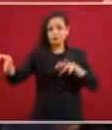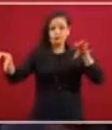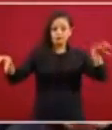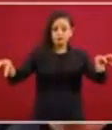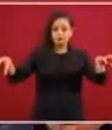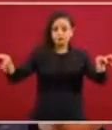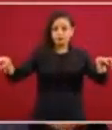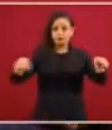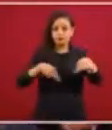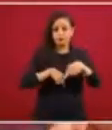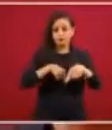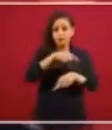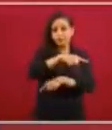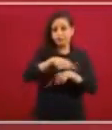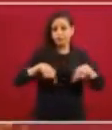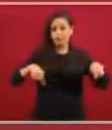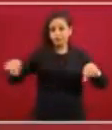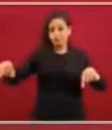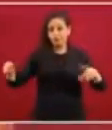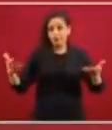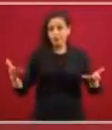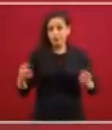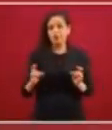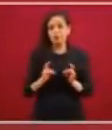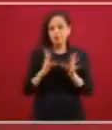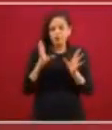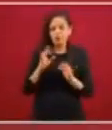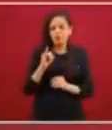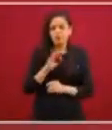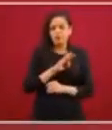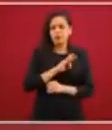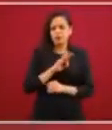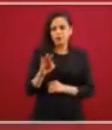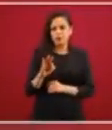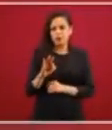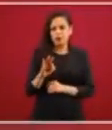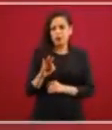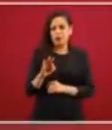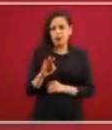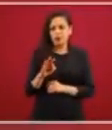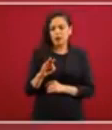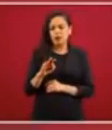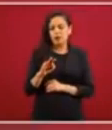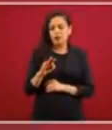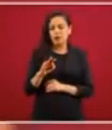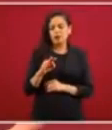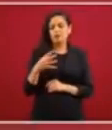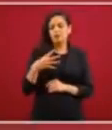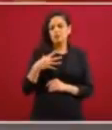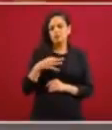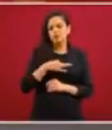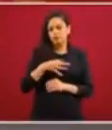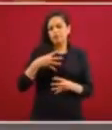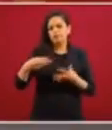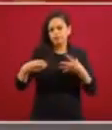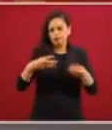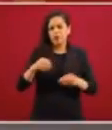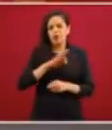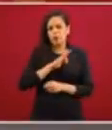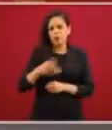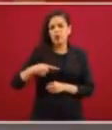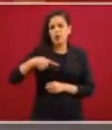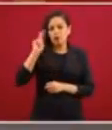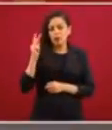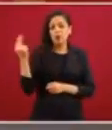o los 2 antiguos cónyuges, podría desde luego considerar que podría conducir al riesgo de transmisión. Simplemente habría que tener